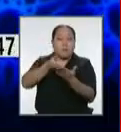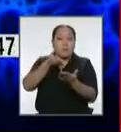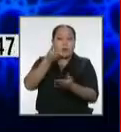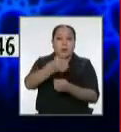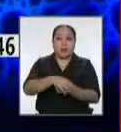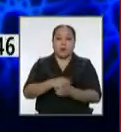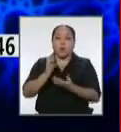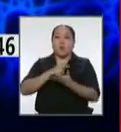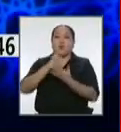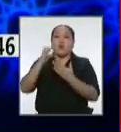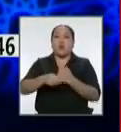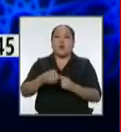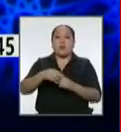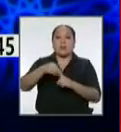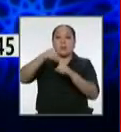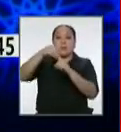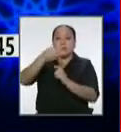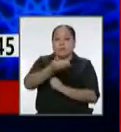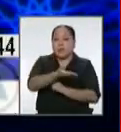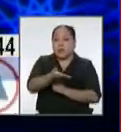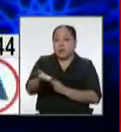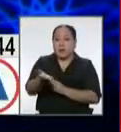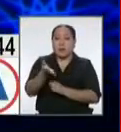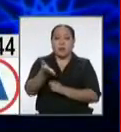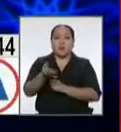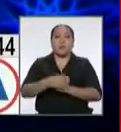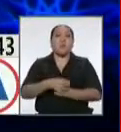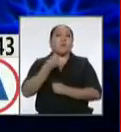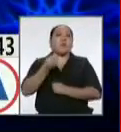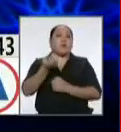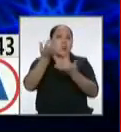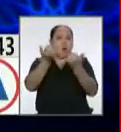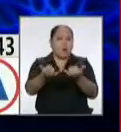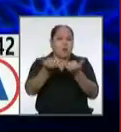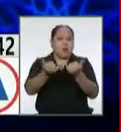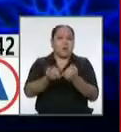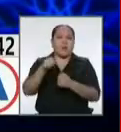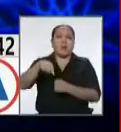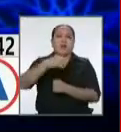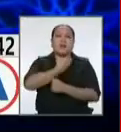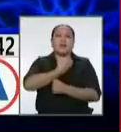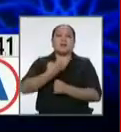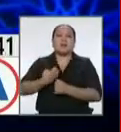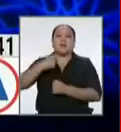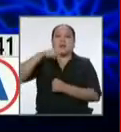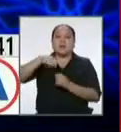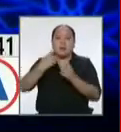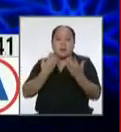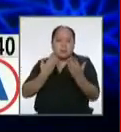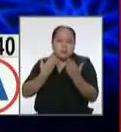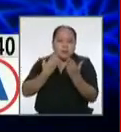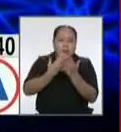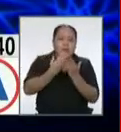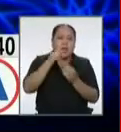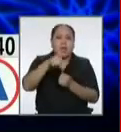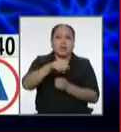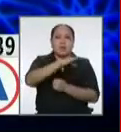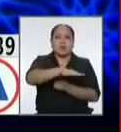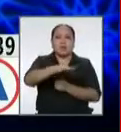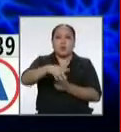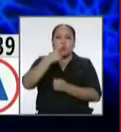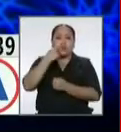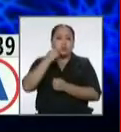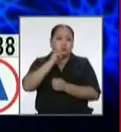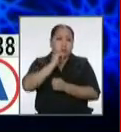al estilo francés, español, donde cinco candidatos, seis candidatos tienen la oportunidad de debatir ampliamente entre